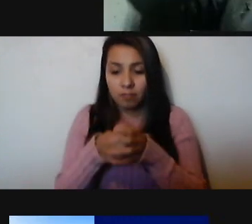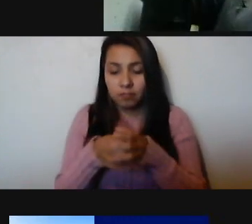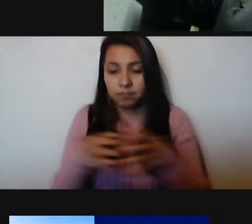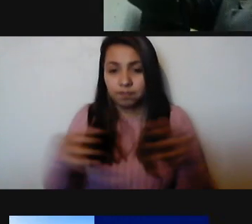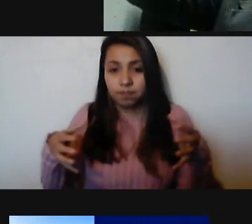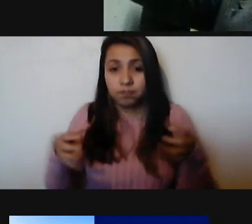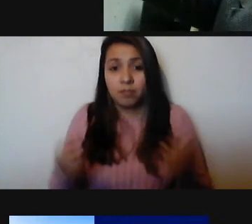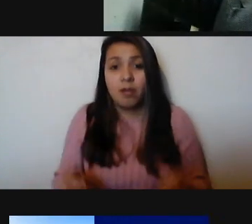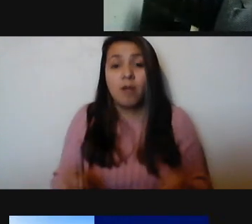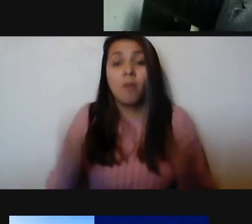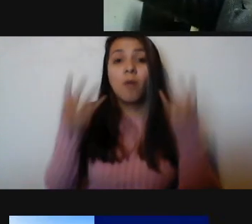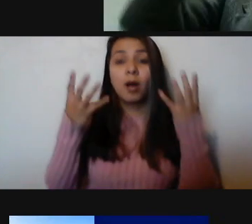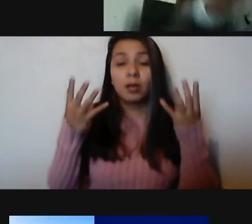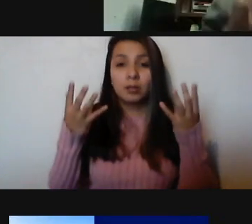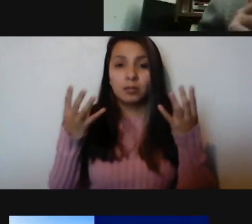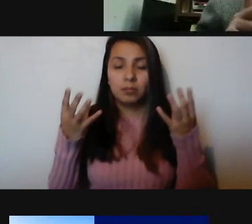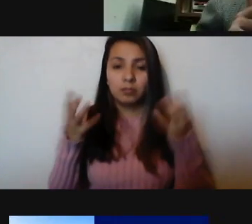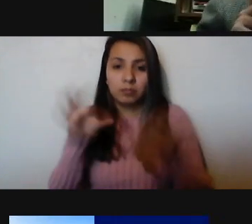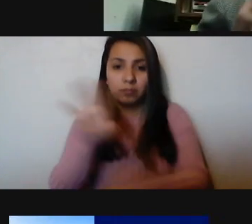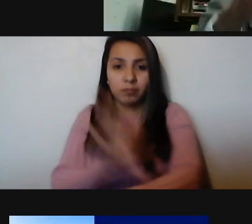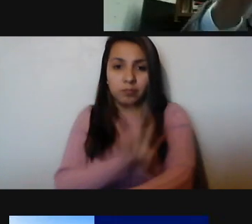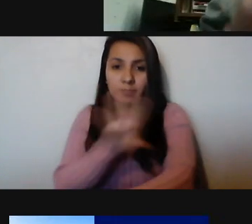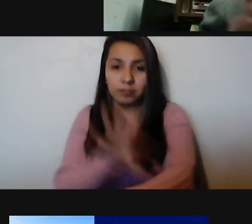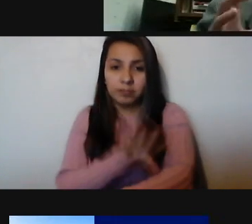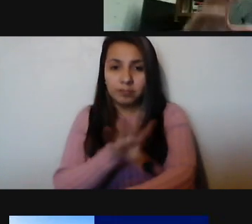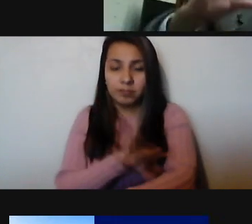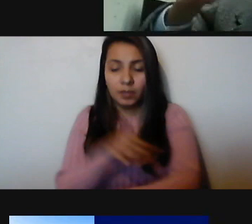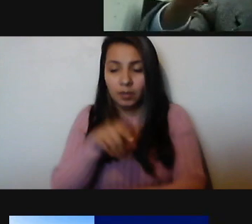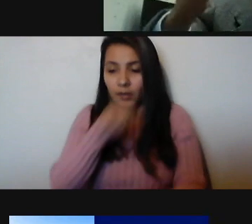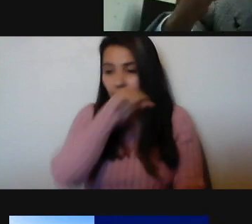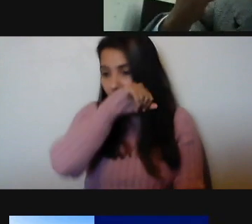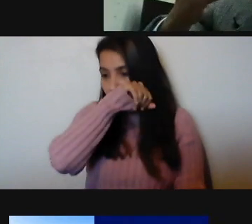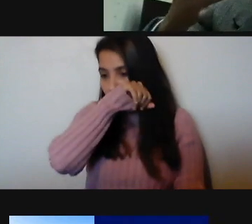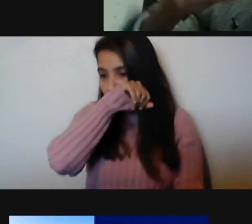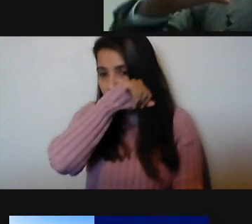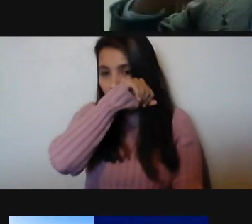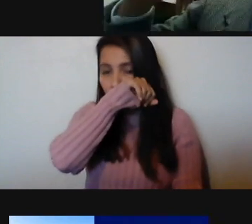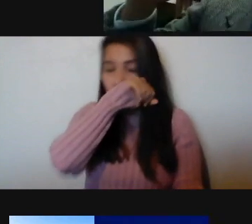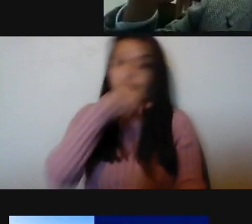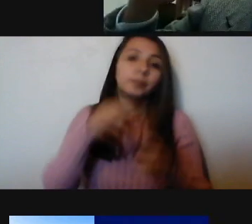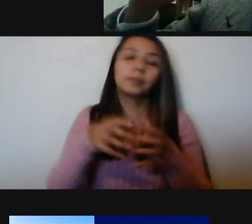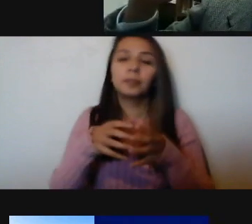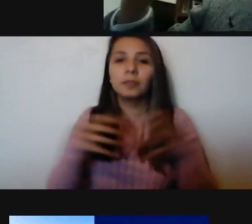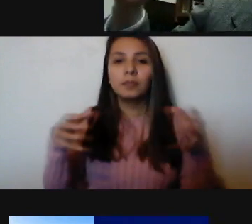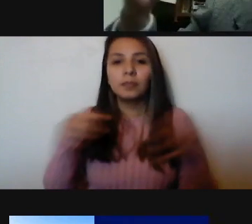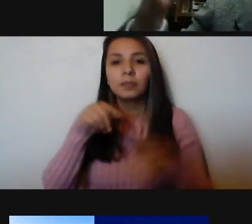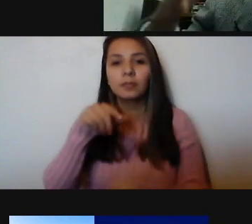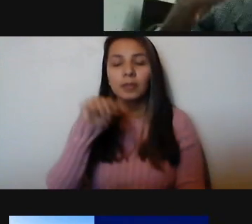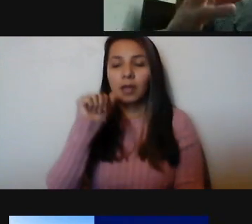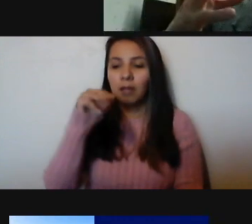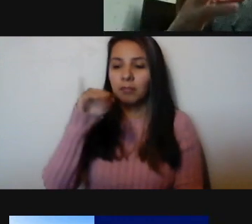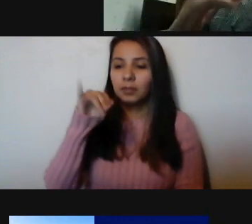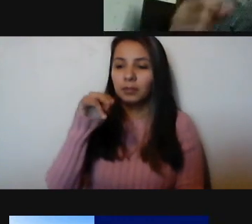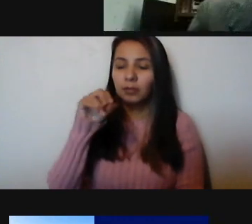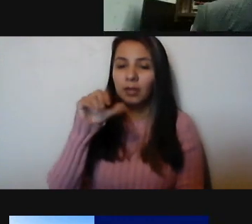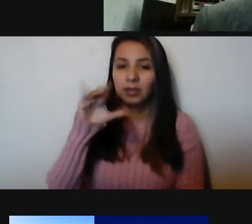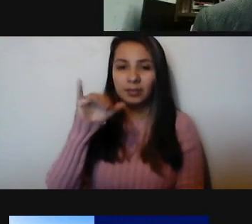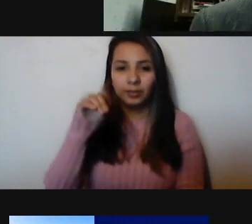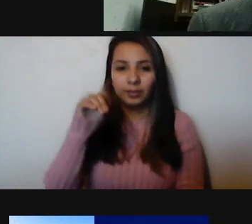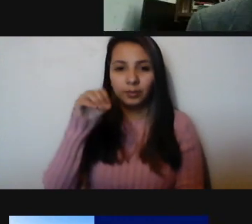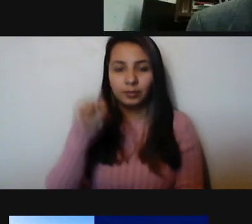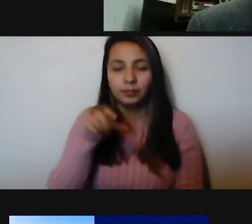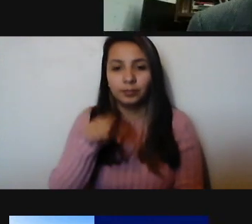que si el eje longitudinal del campo magnético está cercano a la deshidratación de las